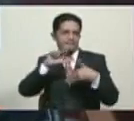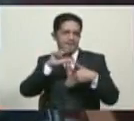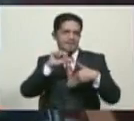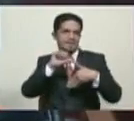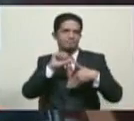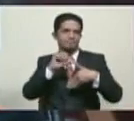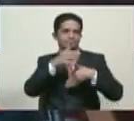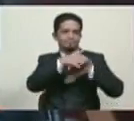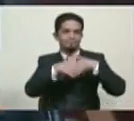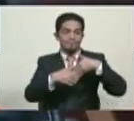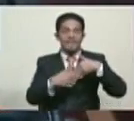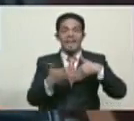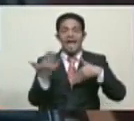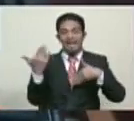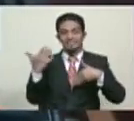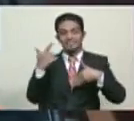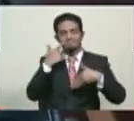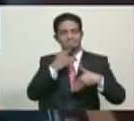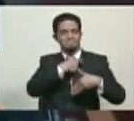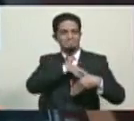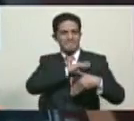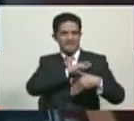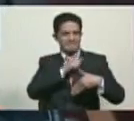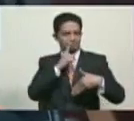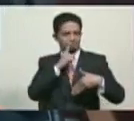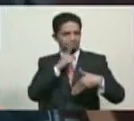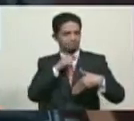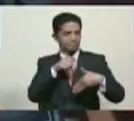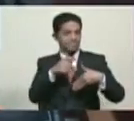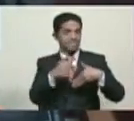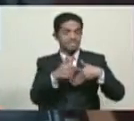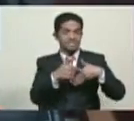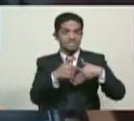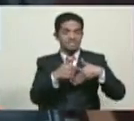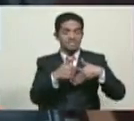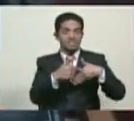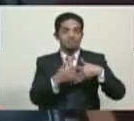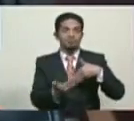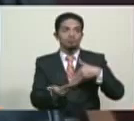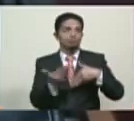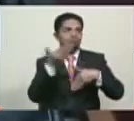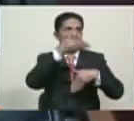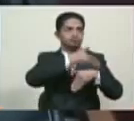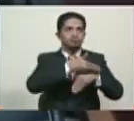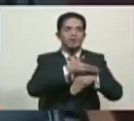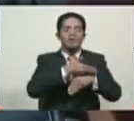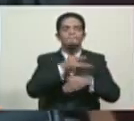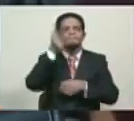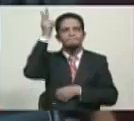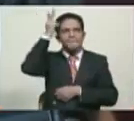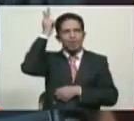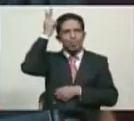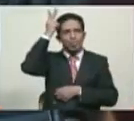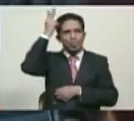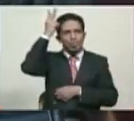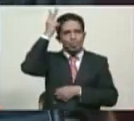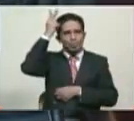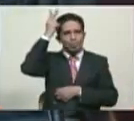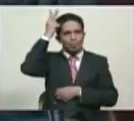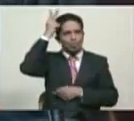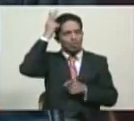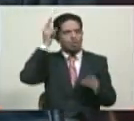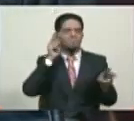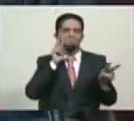los españoles, luego de la derrota en Ayacucho, se refugiaron en el Callao, Perú. Imaginemos la satisfacción del padre